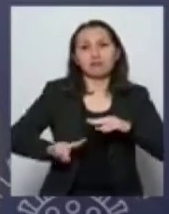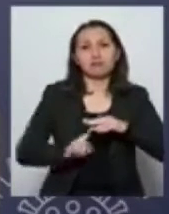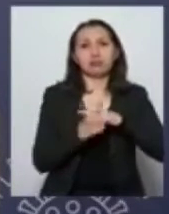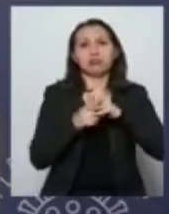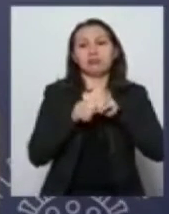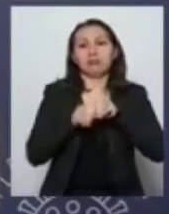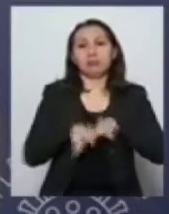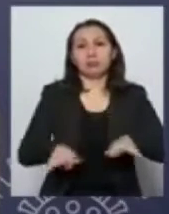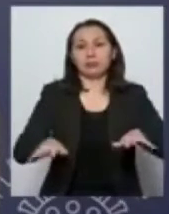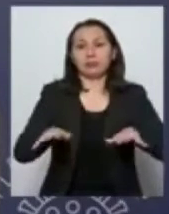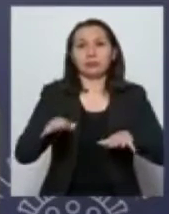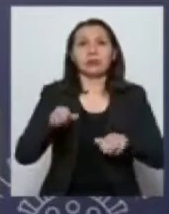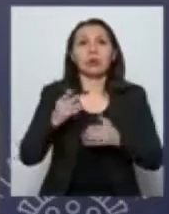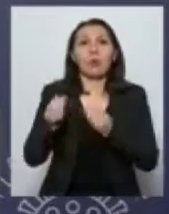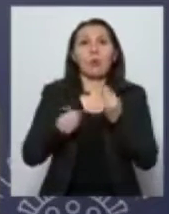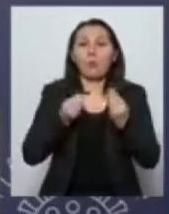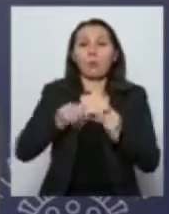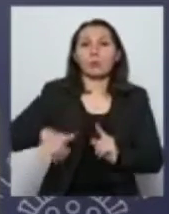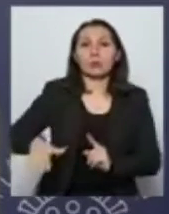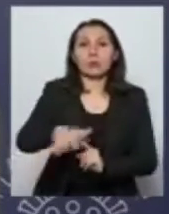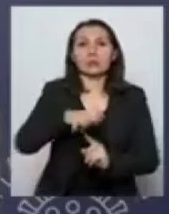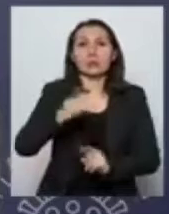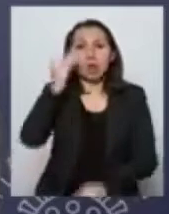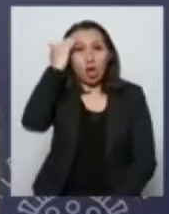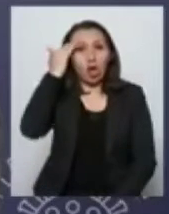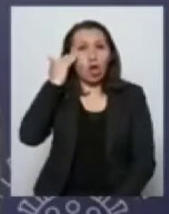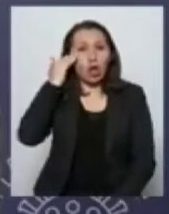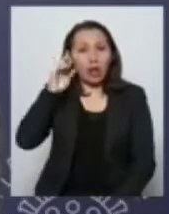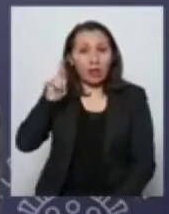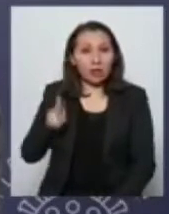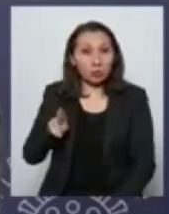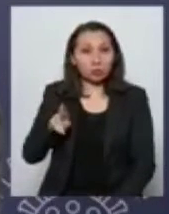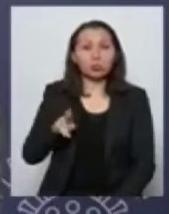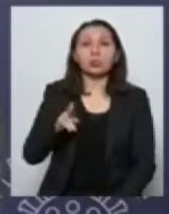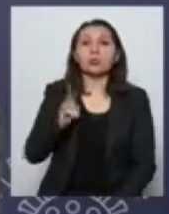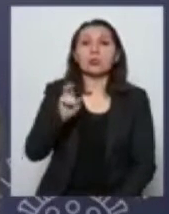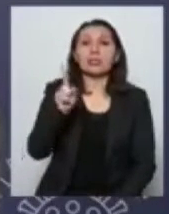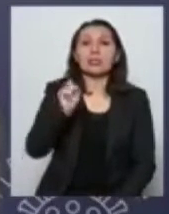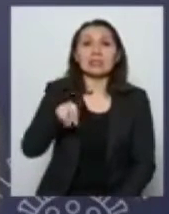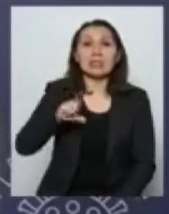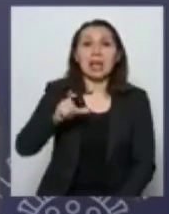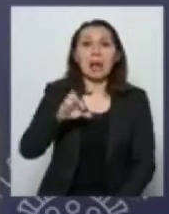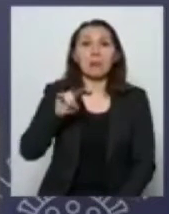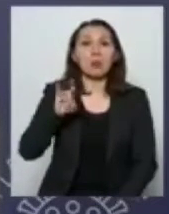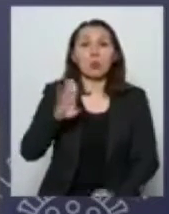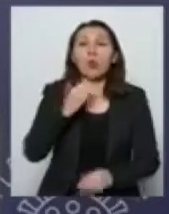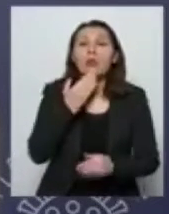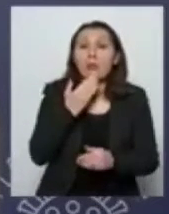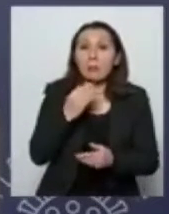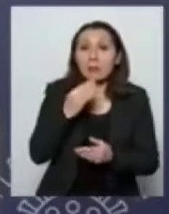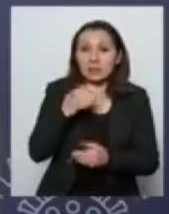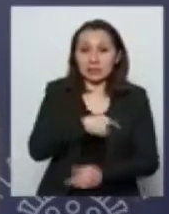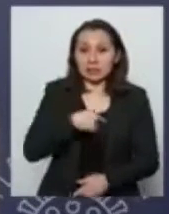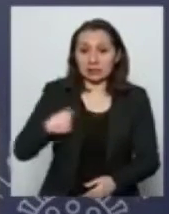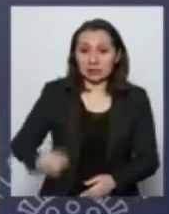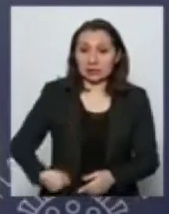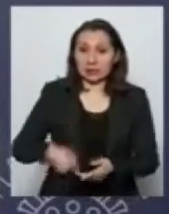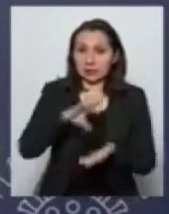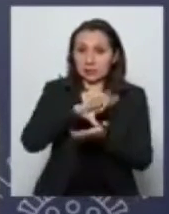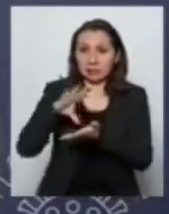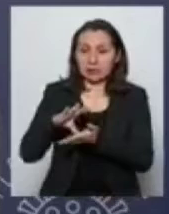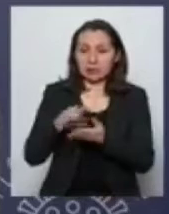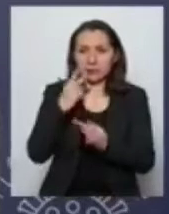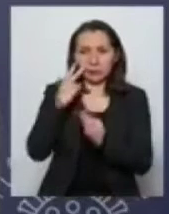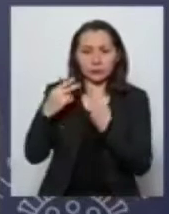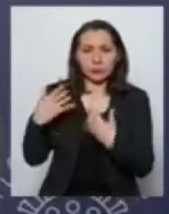casos, como es el caso, como es la situación de Corea del Sur, Singapur e incluso China, lo que